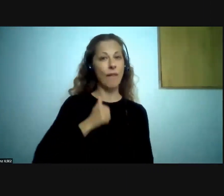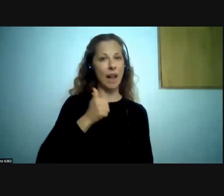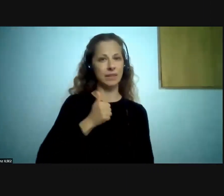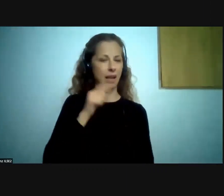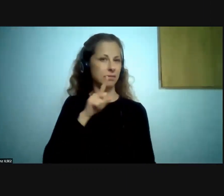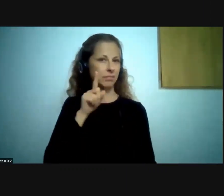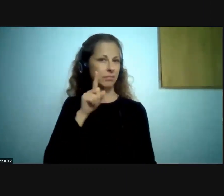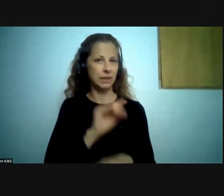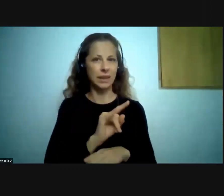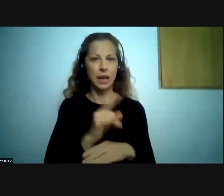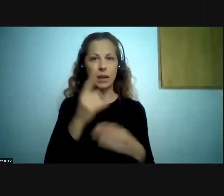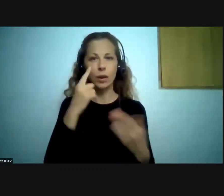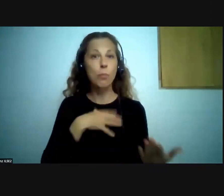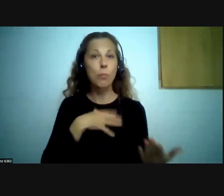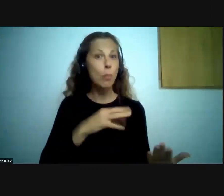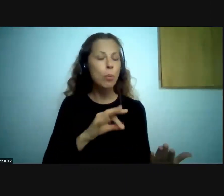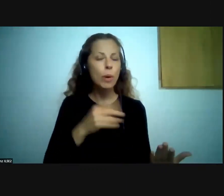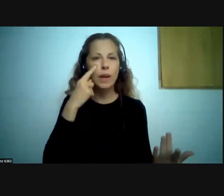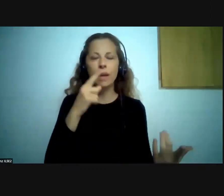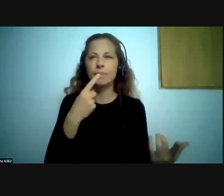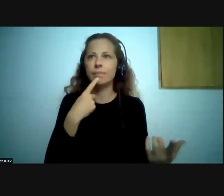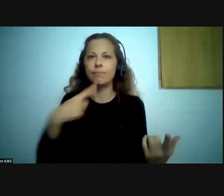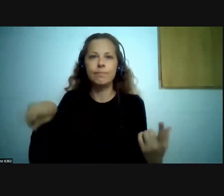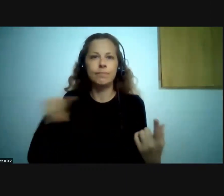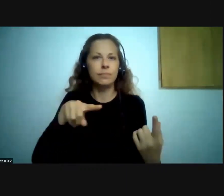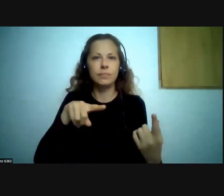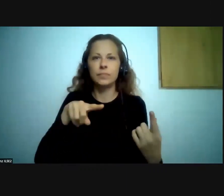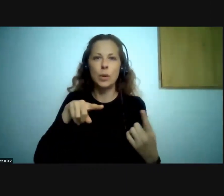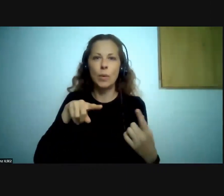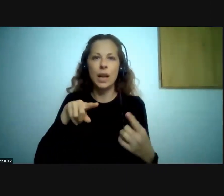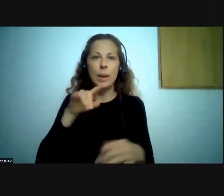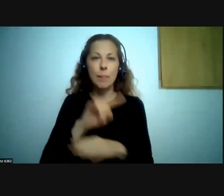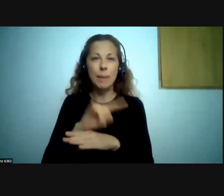y evitar que se siga extendiendo este bulo falso?